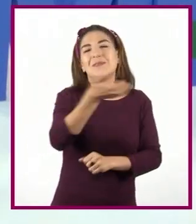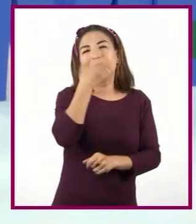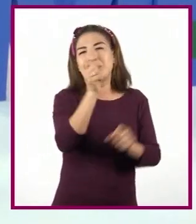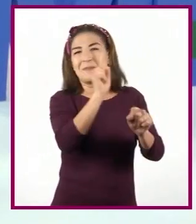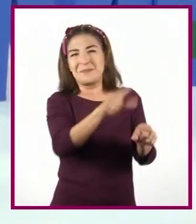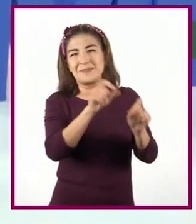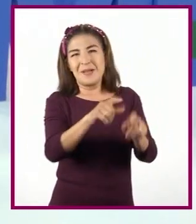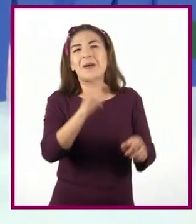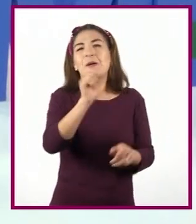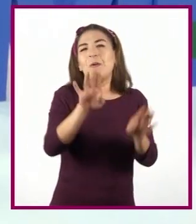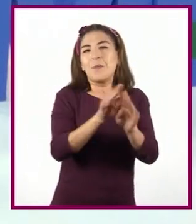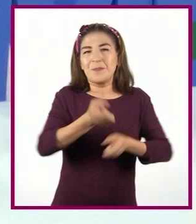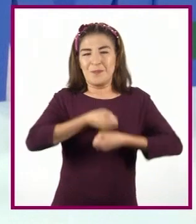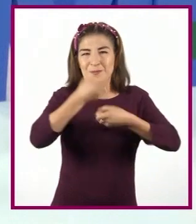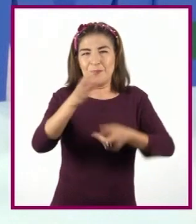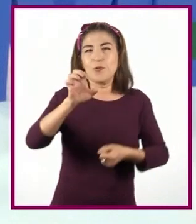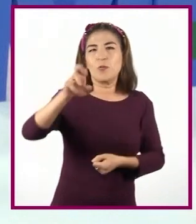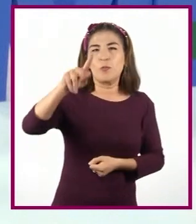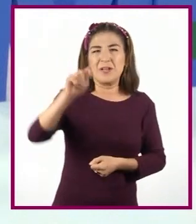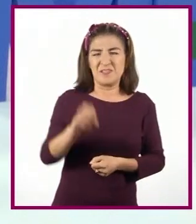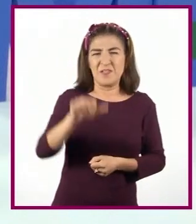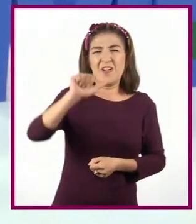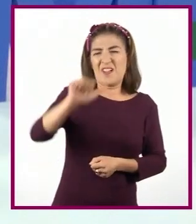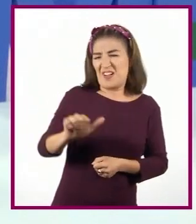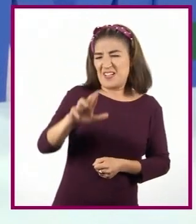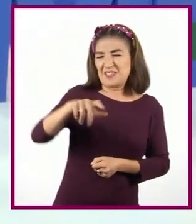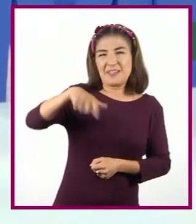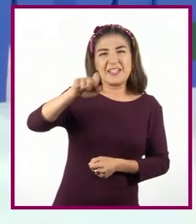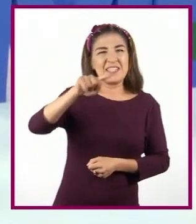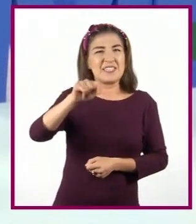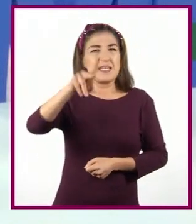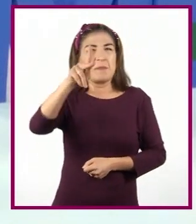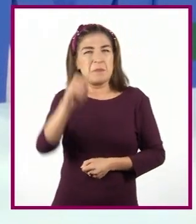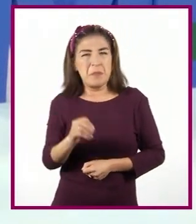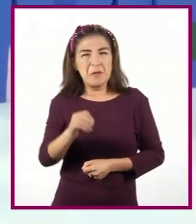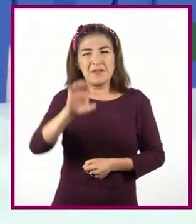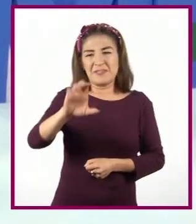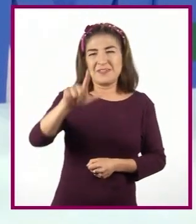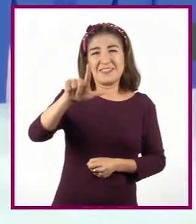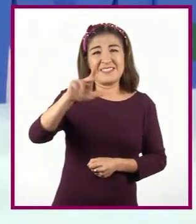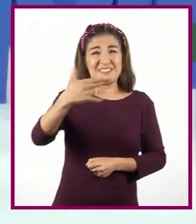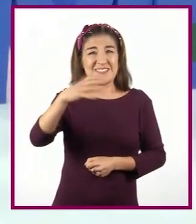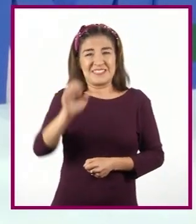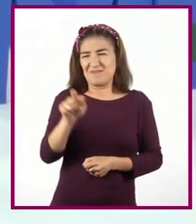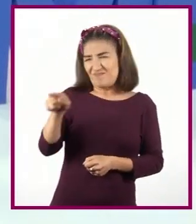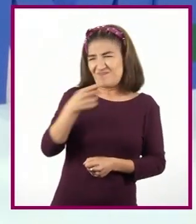de muchos cuentos. ¿Arquetipos y clichés? ¿Dijo eso?